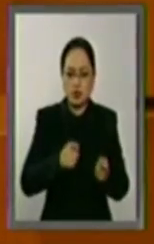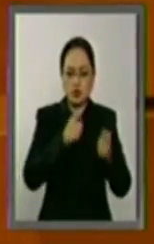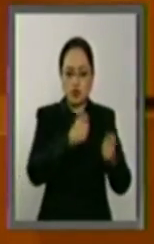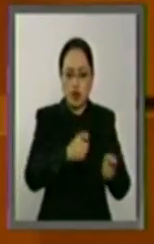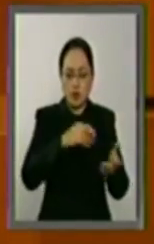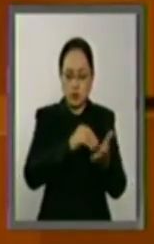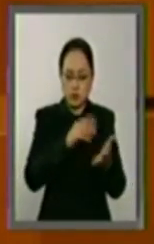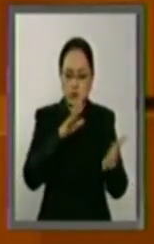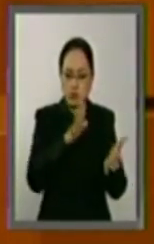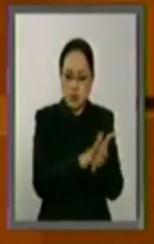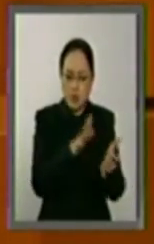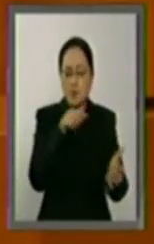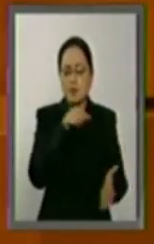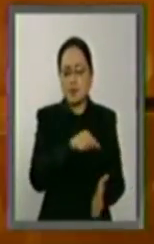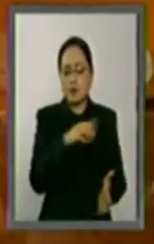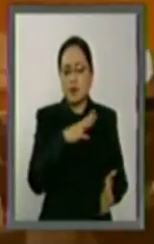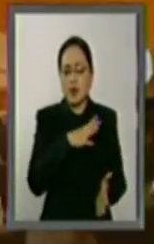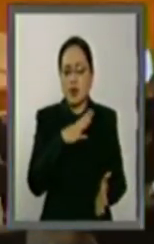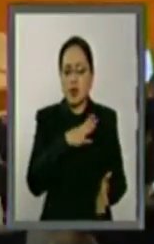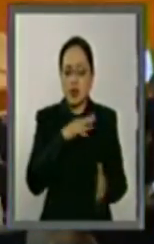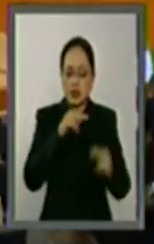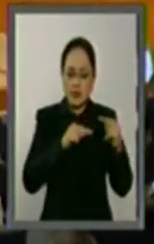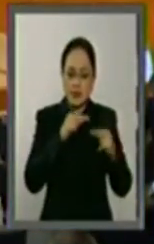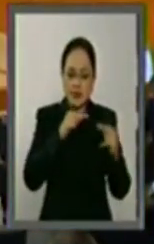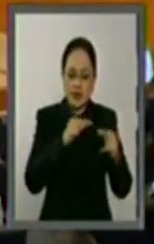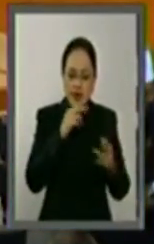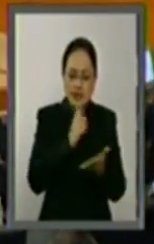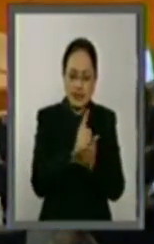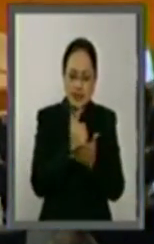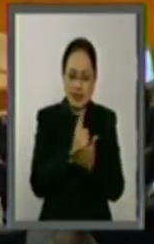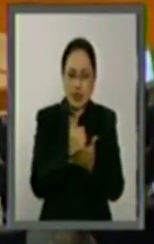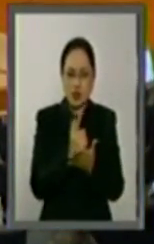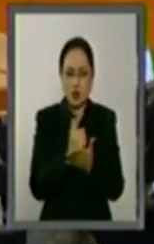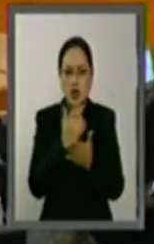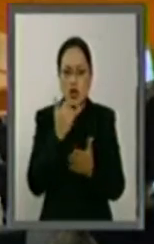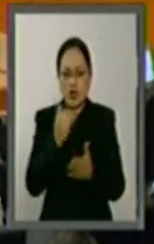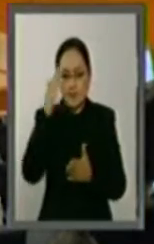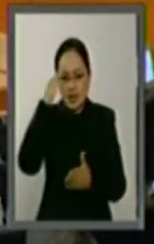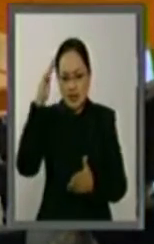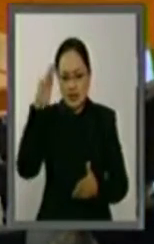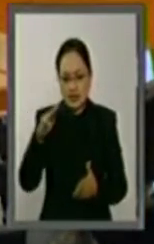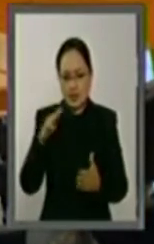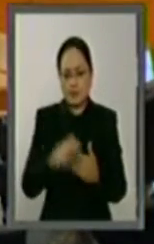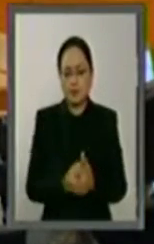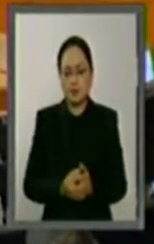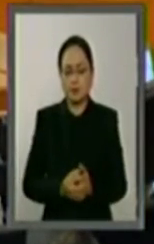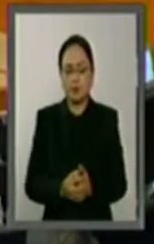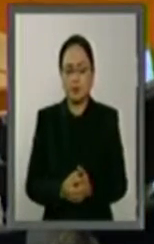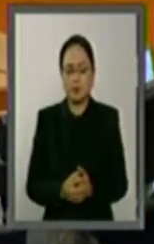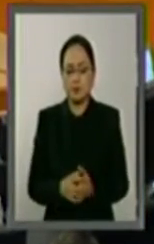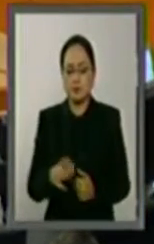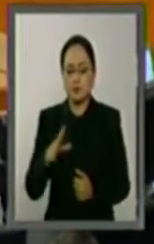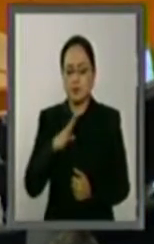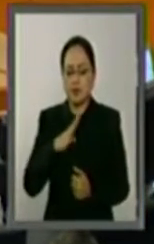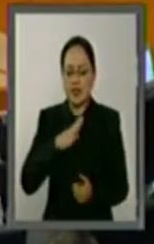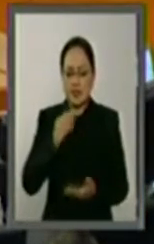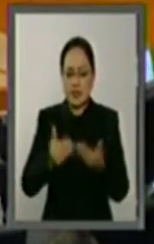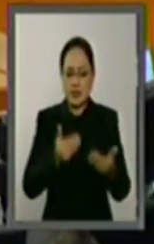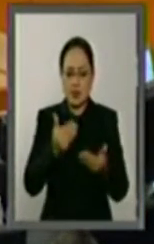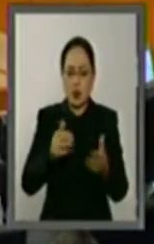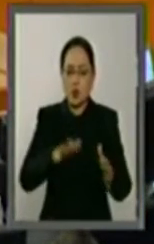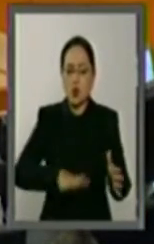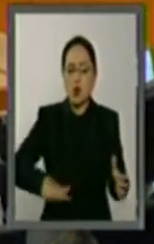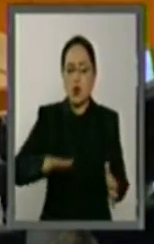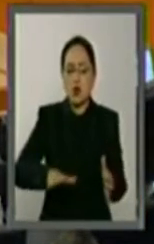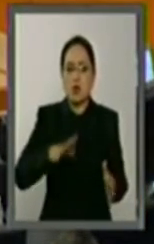debidamente registrado de los niveles de licenciatura y de maestría. Es un servidor público que cuenta